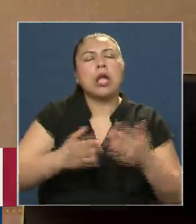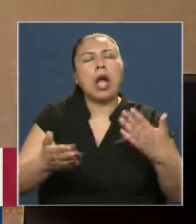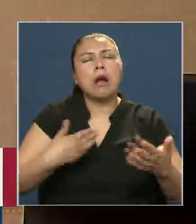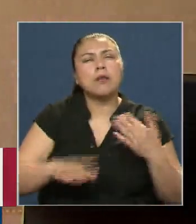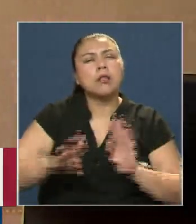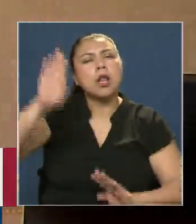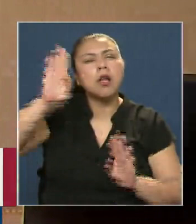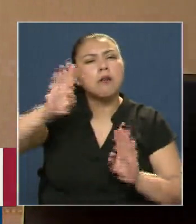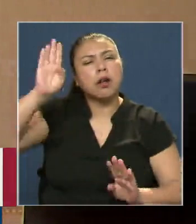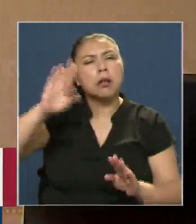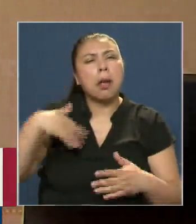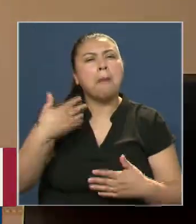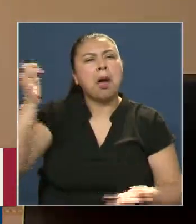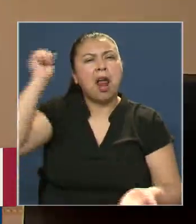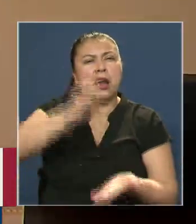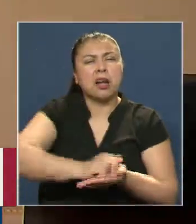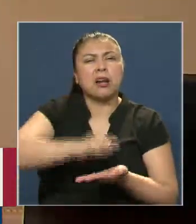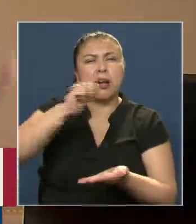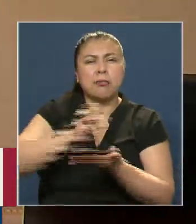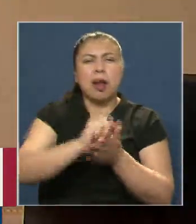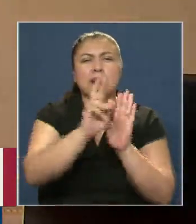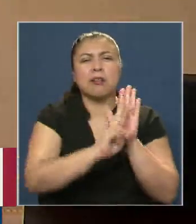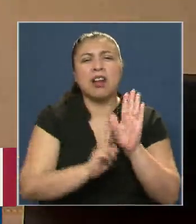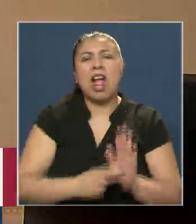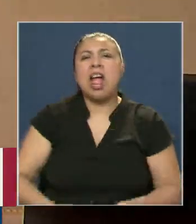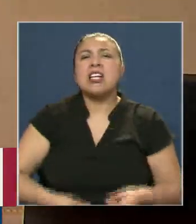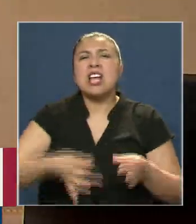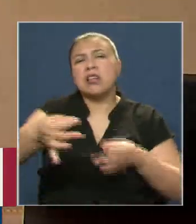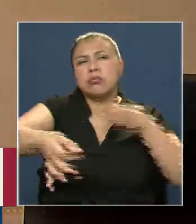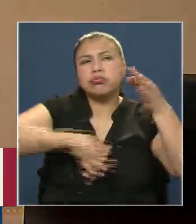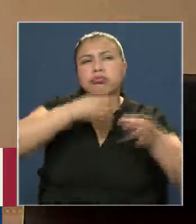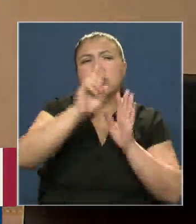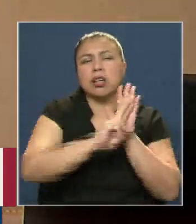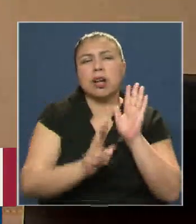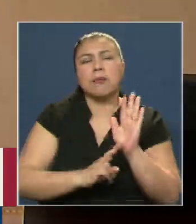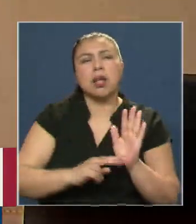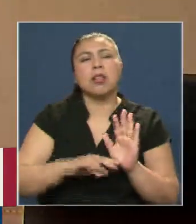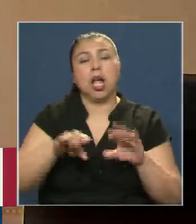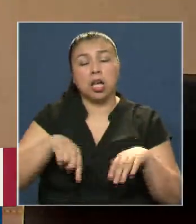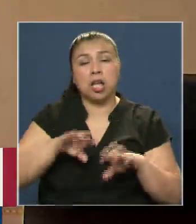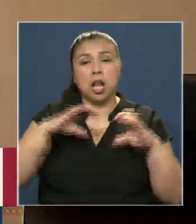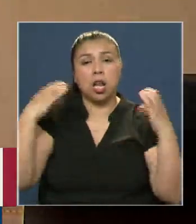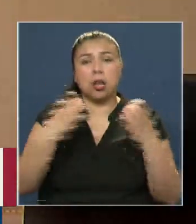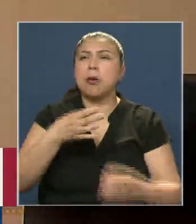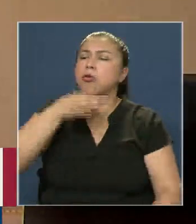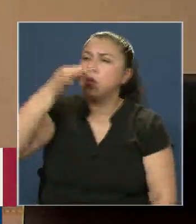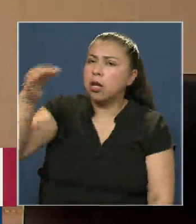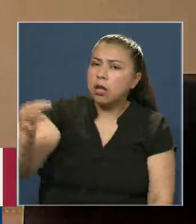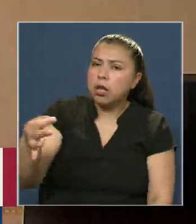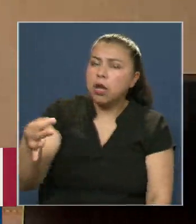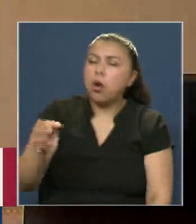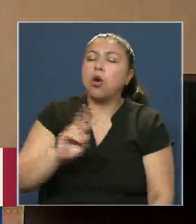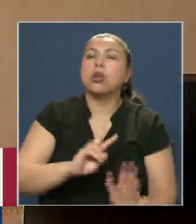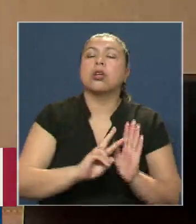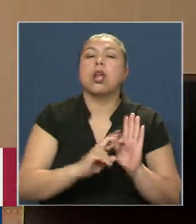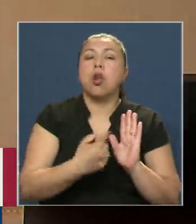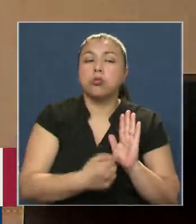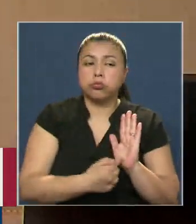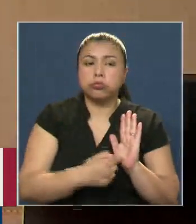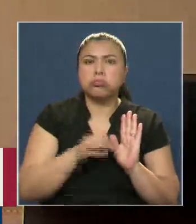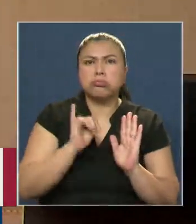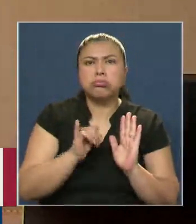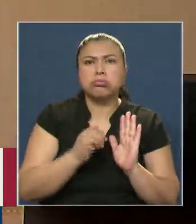para alegar por el reglamento y sacan el reglamento de la Cámara una y otra vez, yo les digo que lo que modificaron